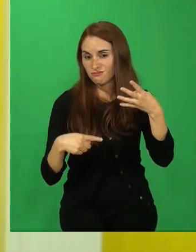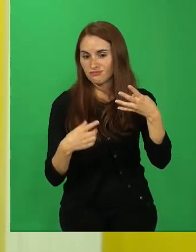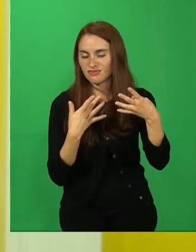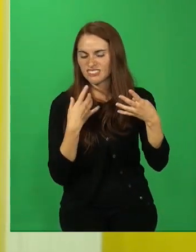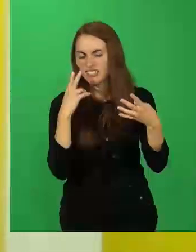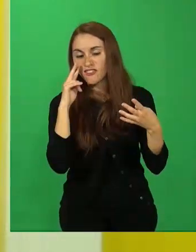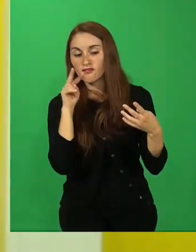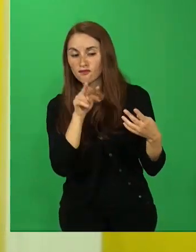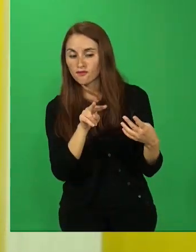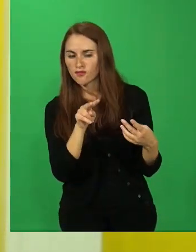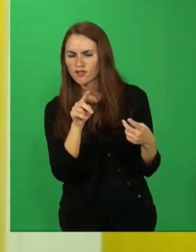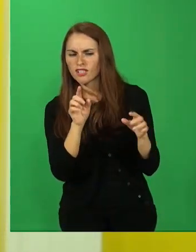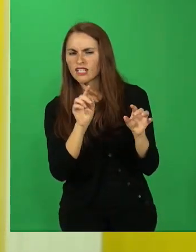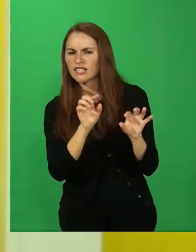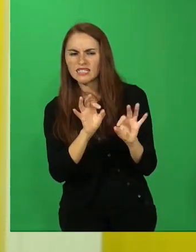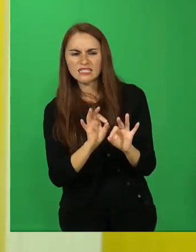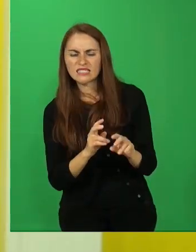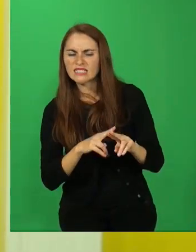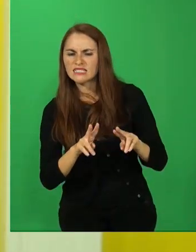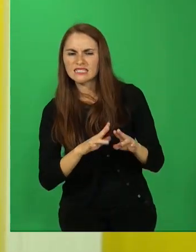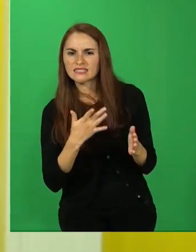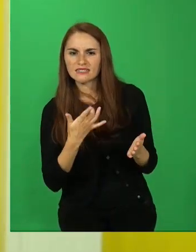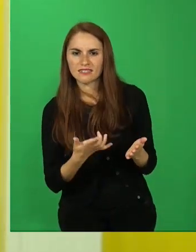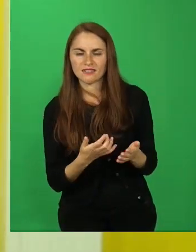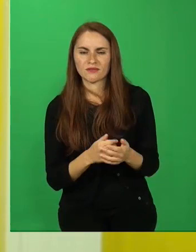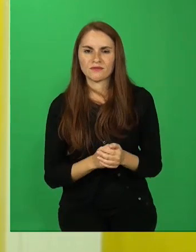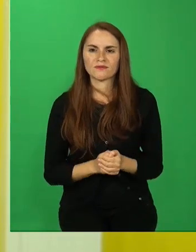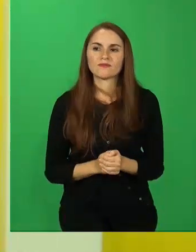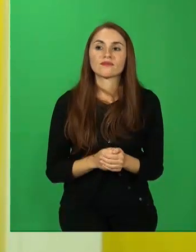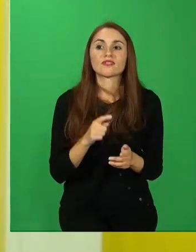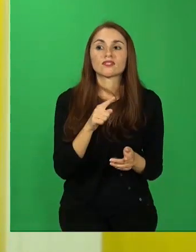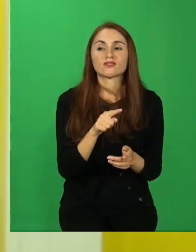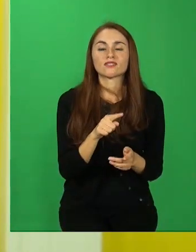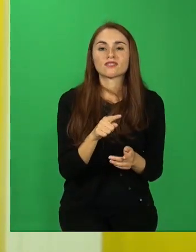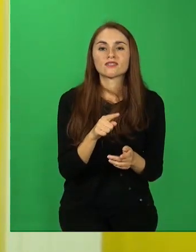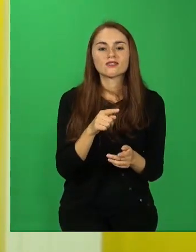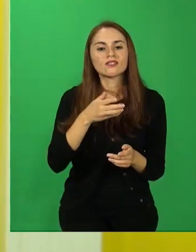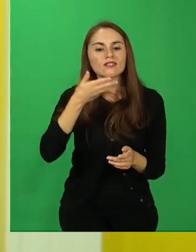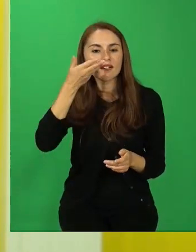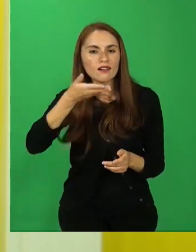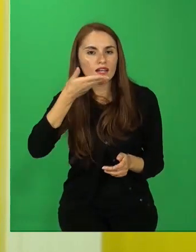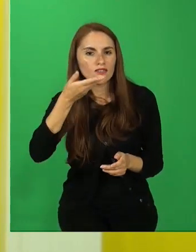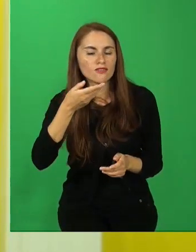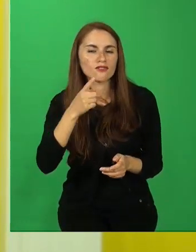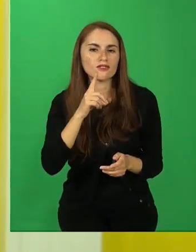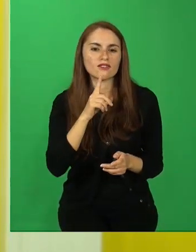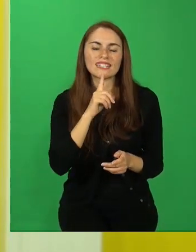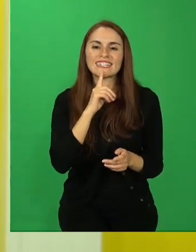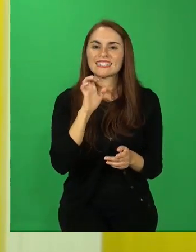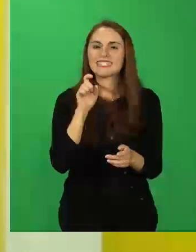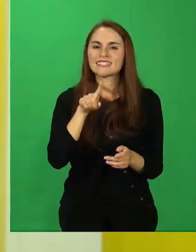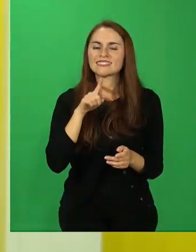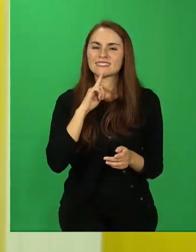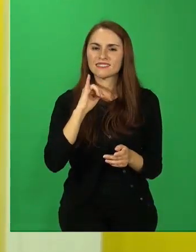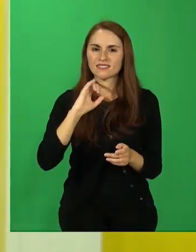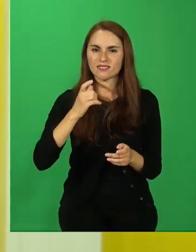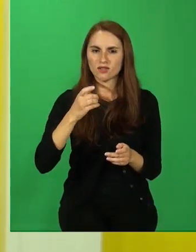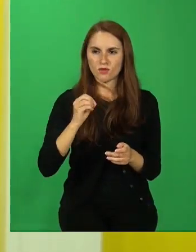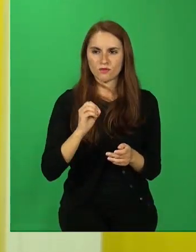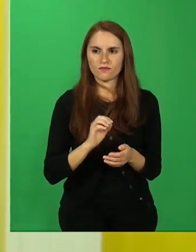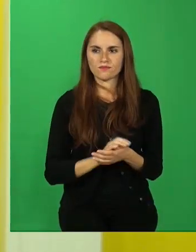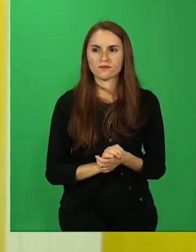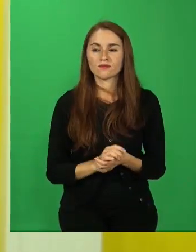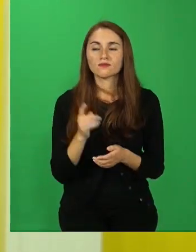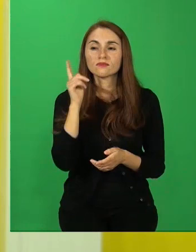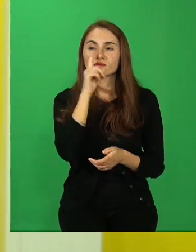acciones que él realizaba. Por lo tanto, acá tenemos un narrador testigo. Y finalmente, fue un viernes por